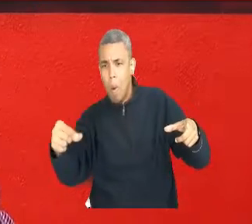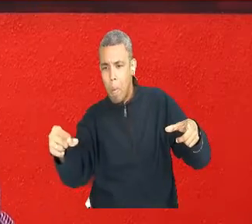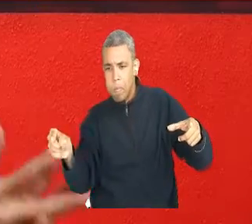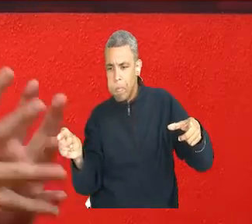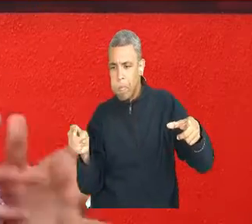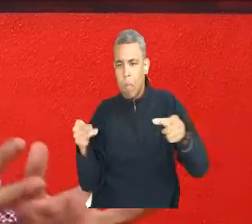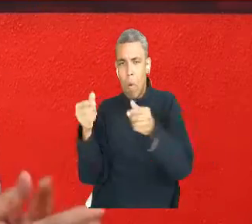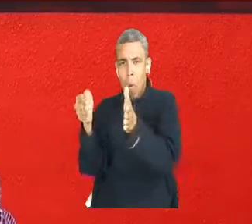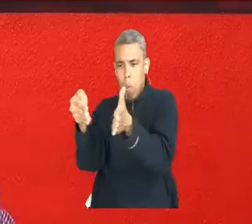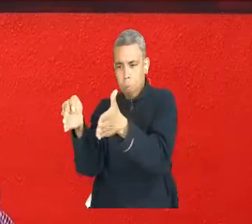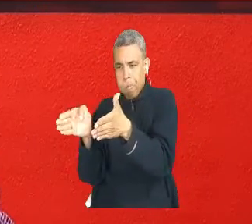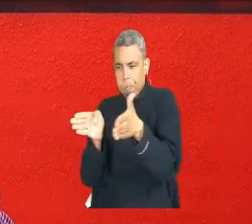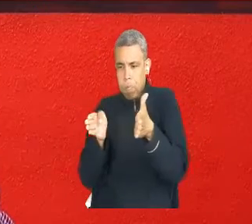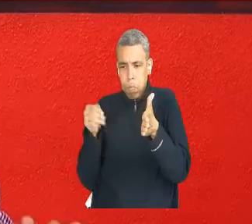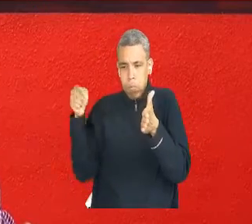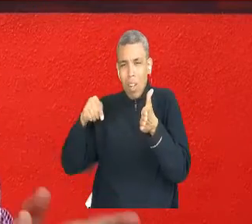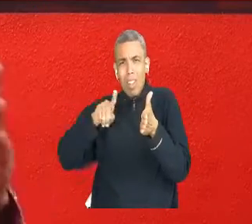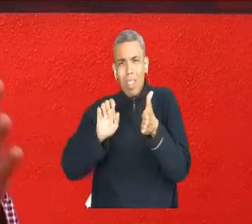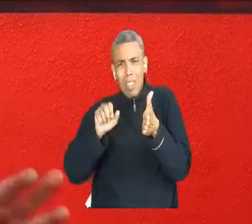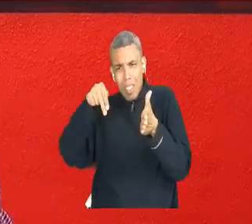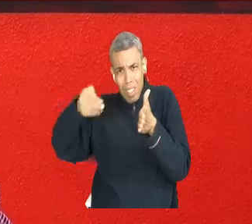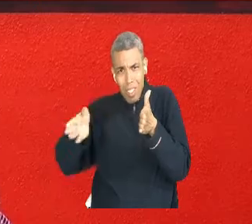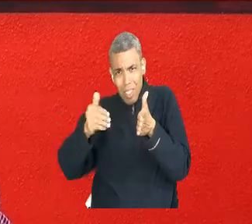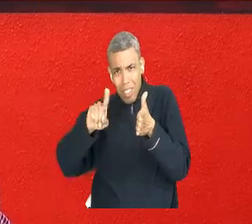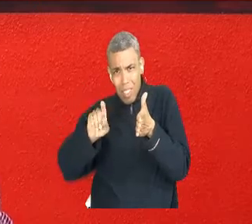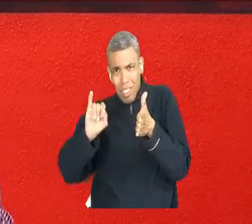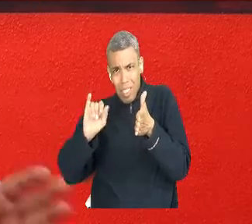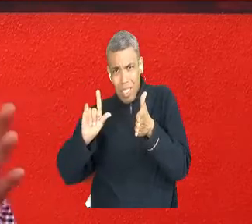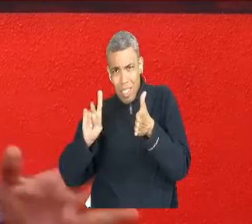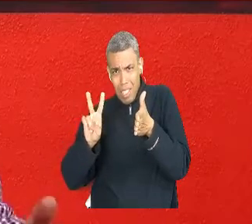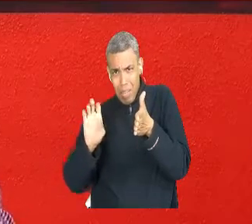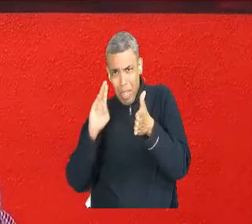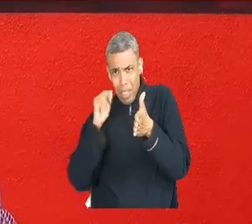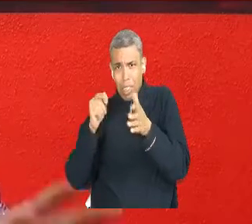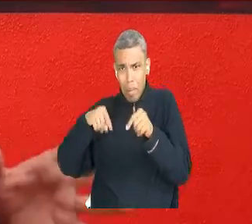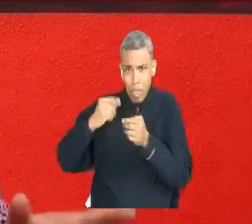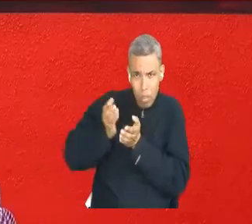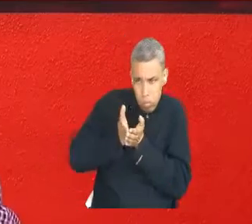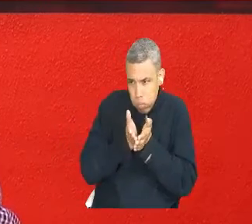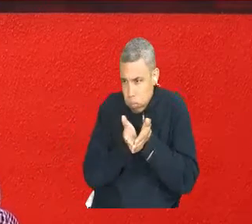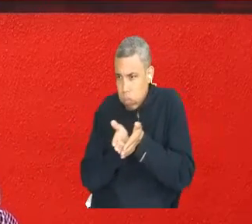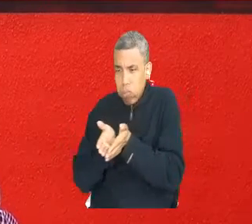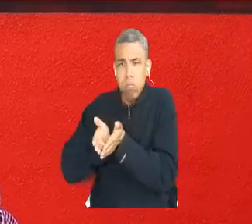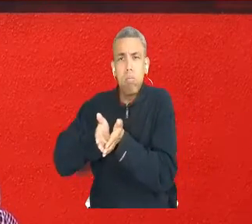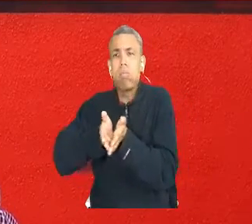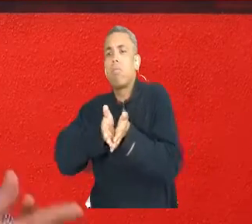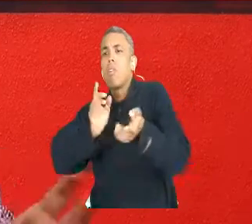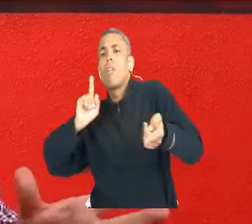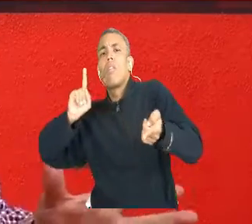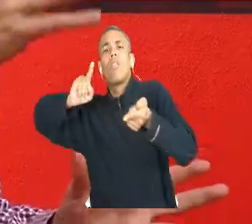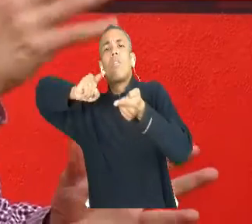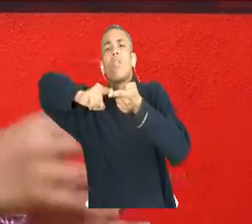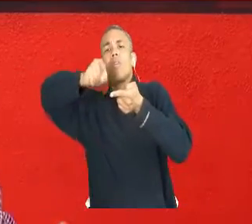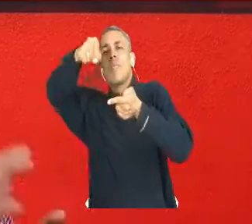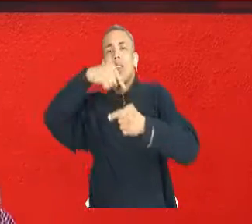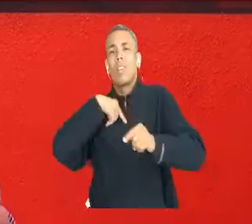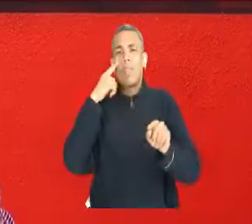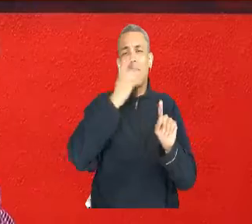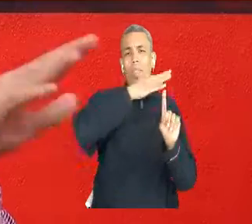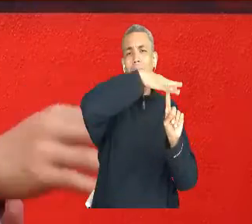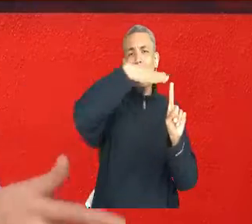sogamoso a entrar a la ciénaga el llanito y luego por el río magdalena para terminar en el terminal fluvial yuma mirando